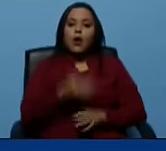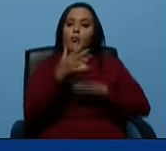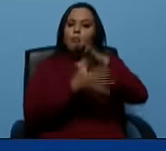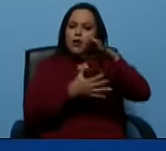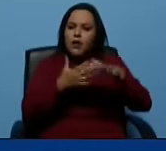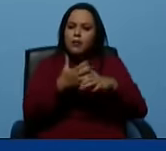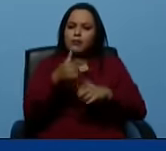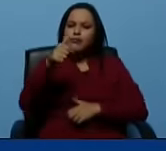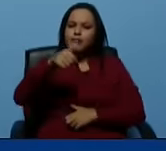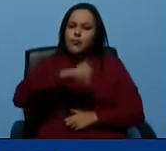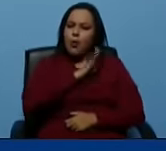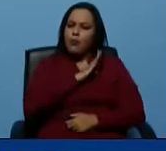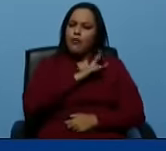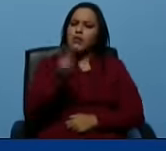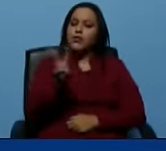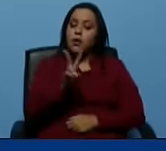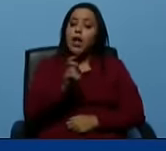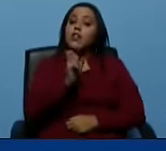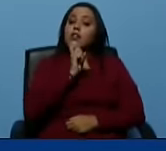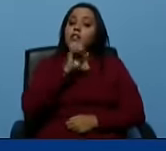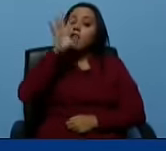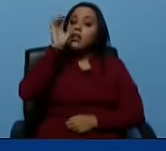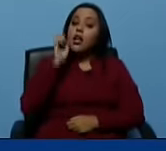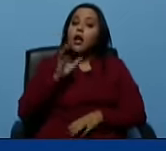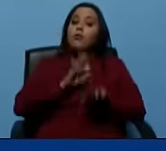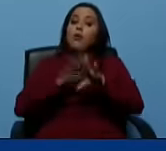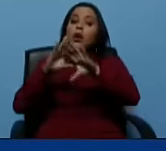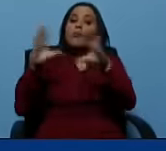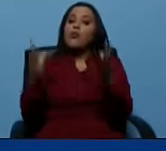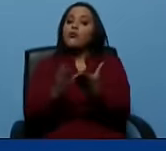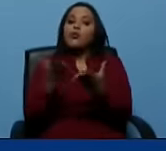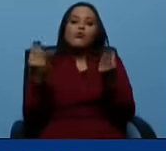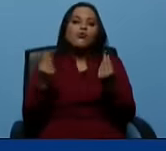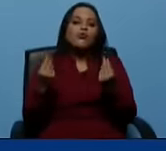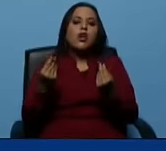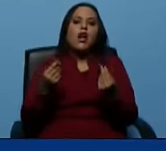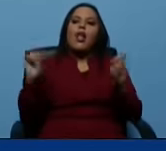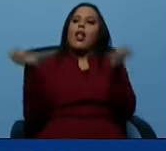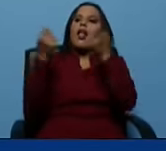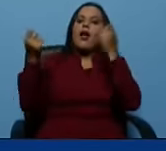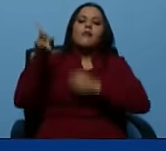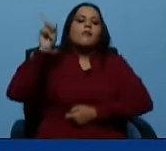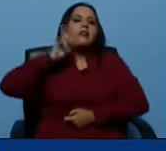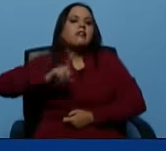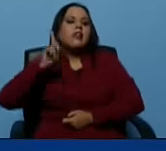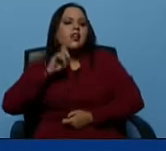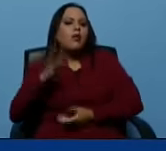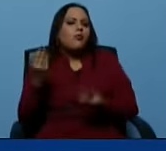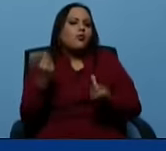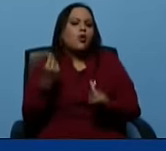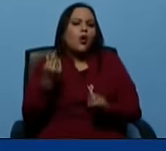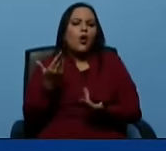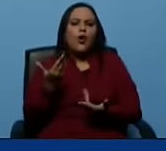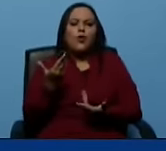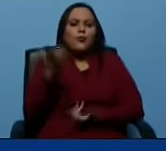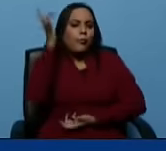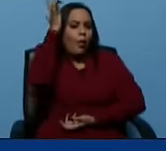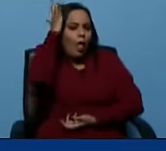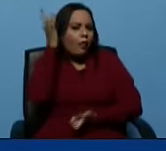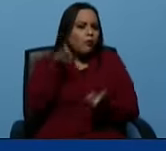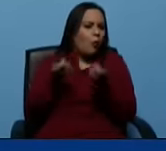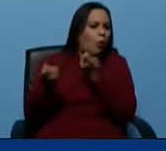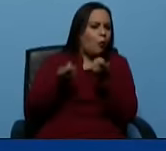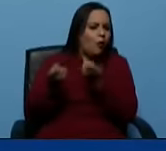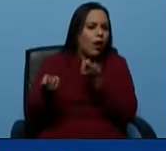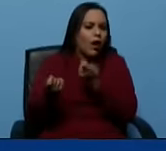entender, porque en el mundo hay mucha manipulación y mucha mentira. Mucha manipulación. Y todo lo que